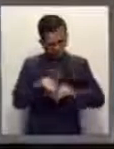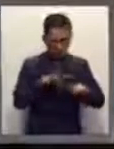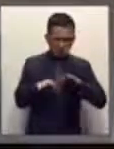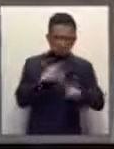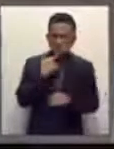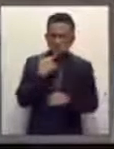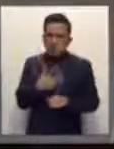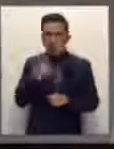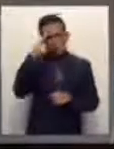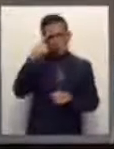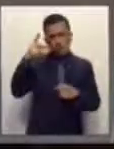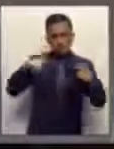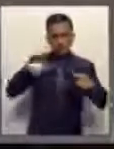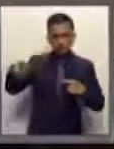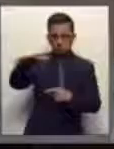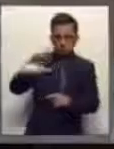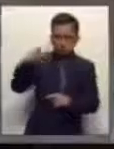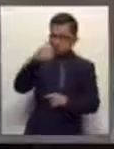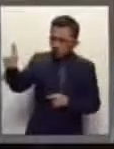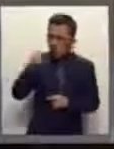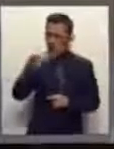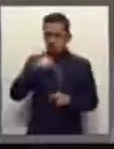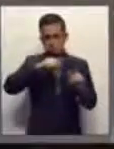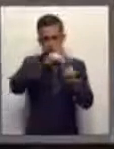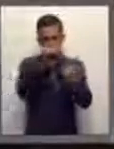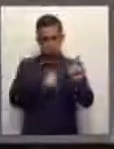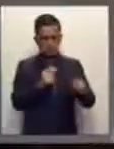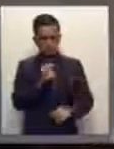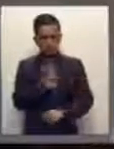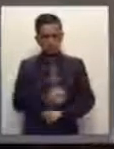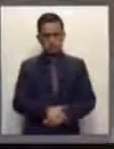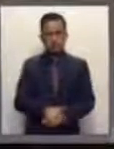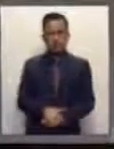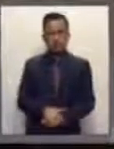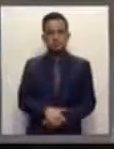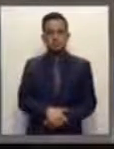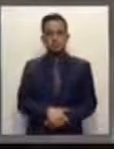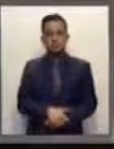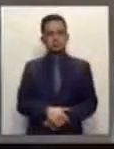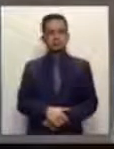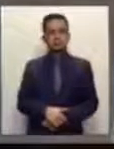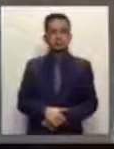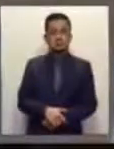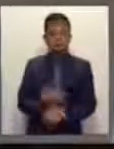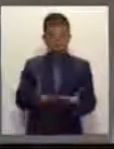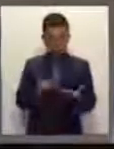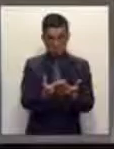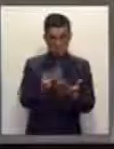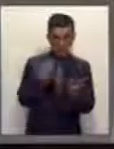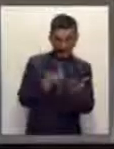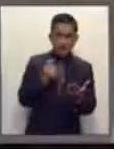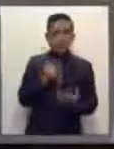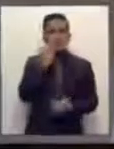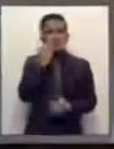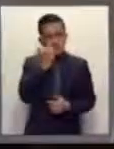los productores, para la economía nacional. Esta propuesta, que busca fortalecer la creación de empresas